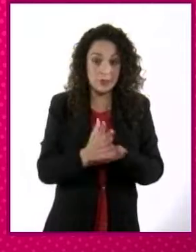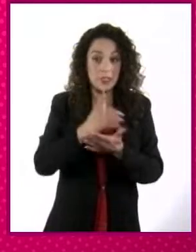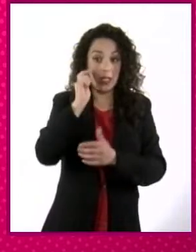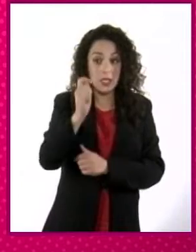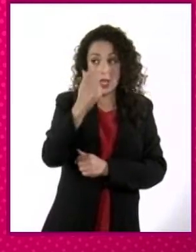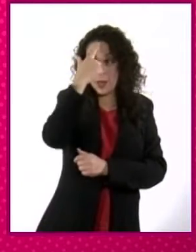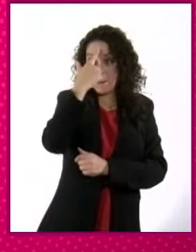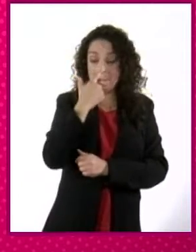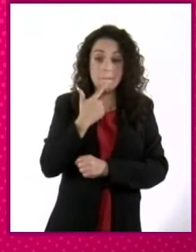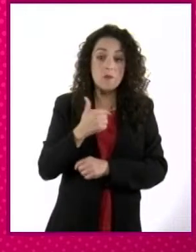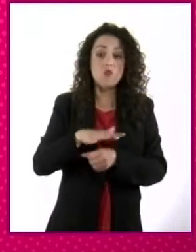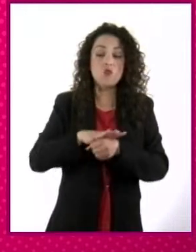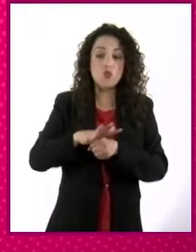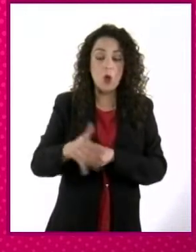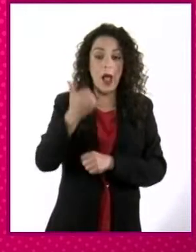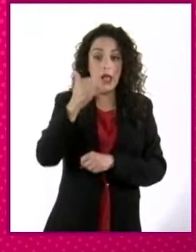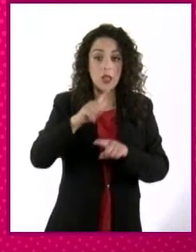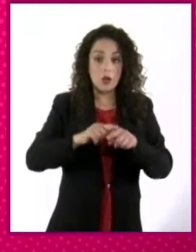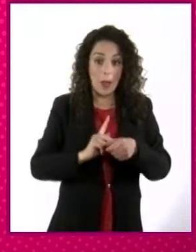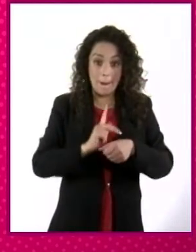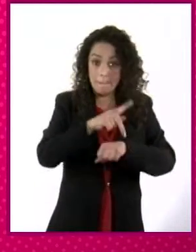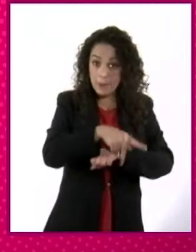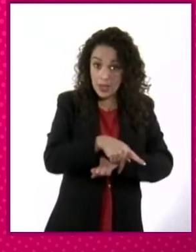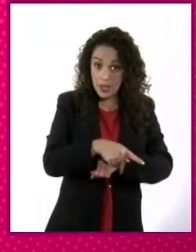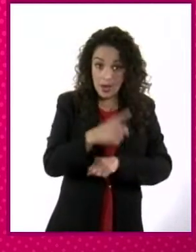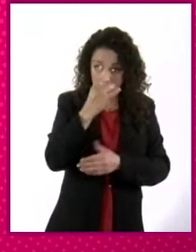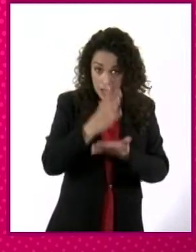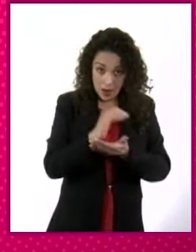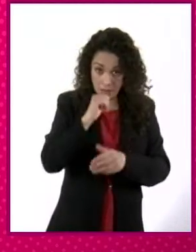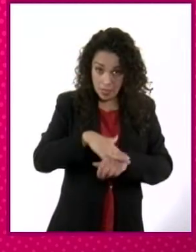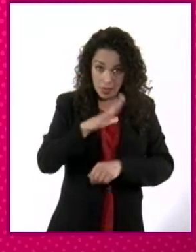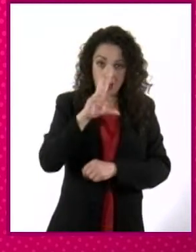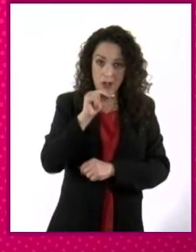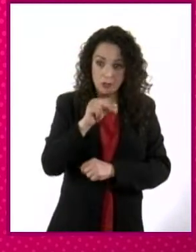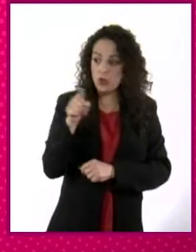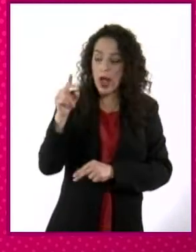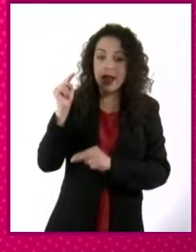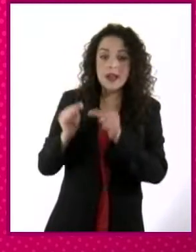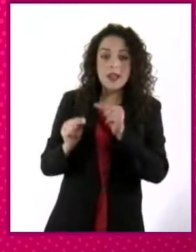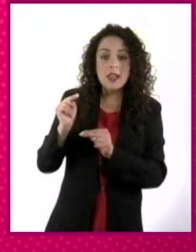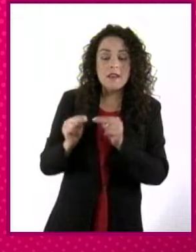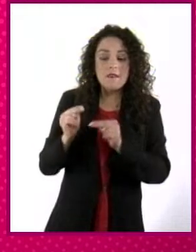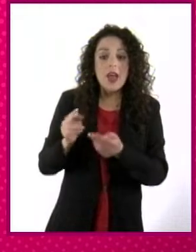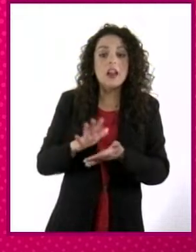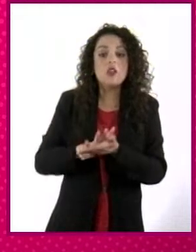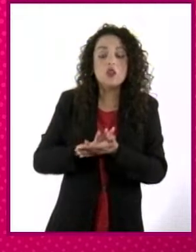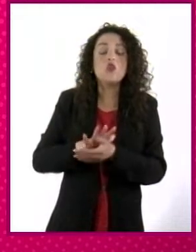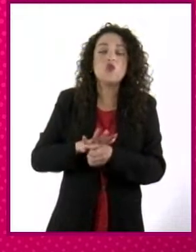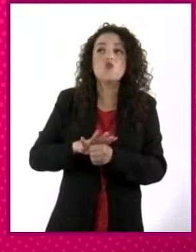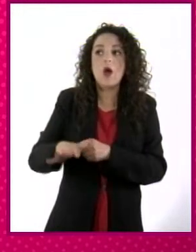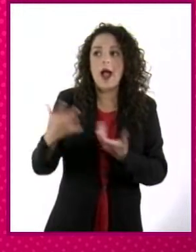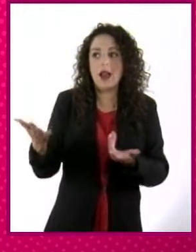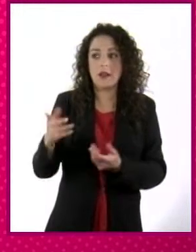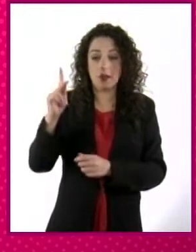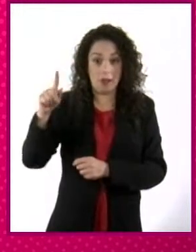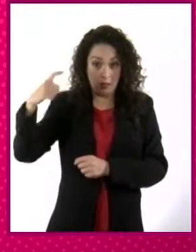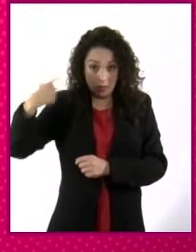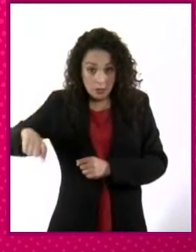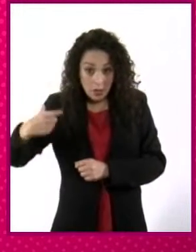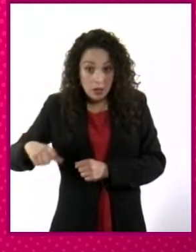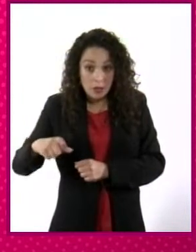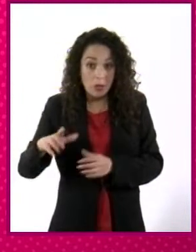color, sino también por la clase social a la que se pertenecía. Entonces, digamos, el